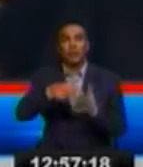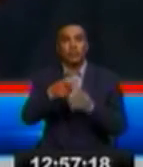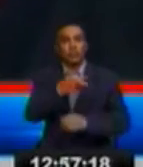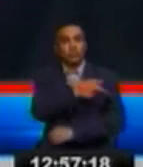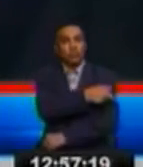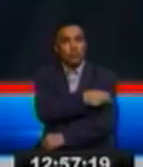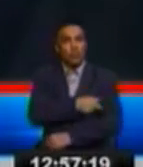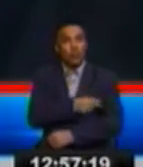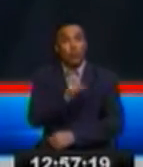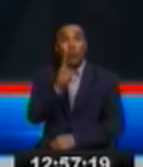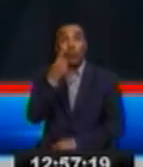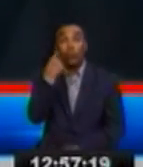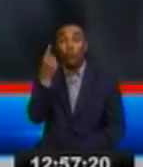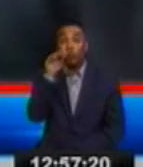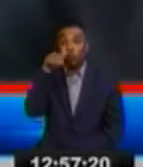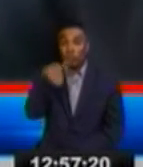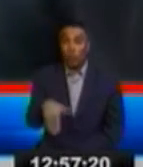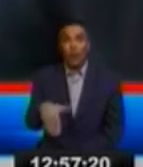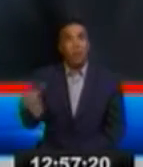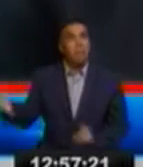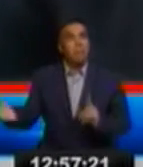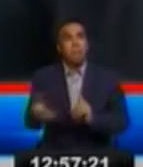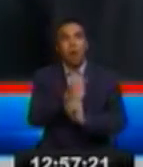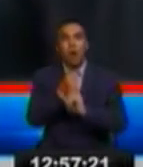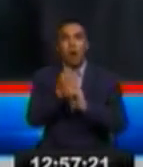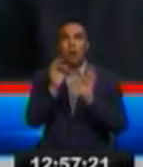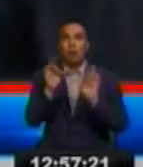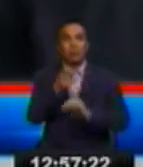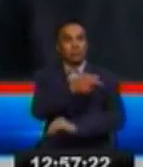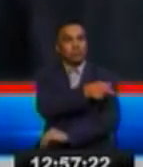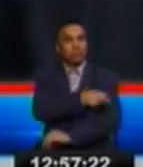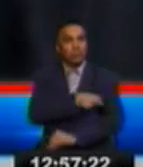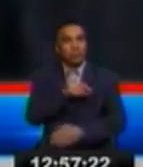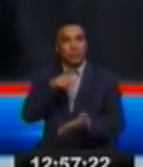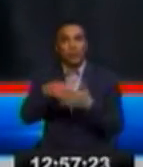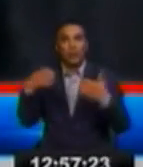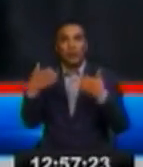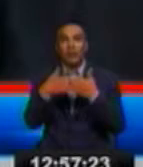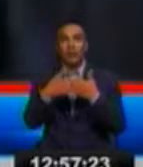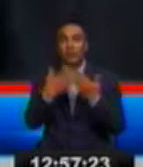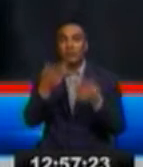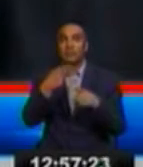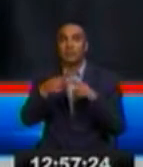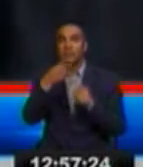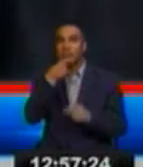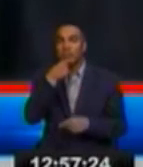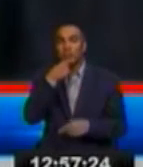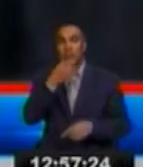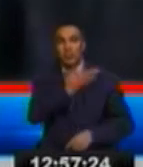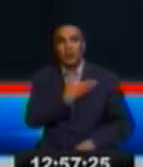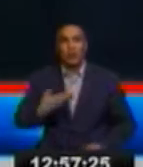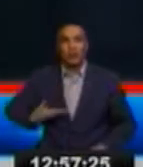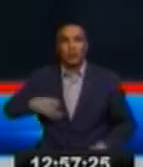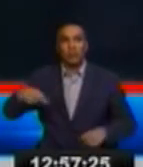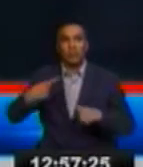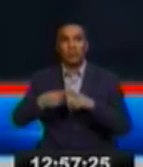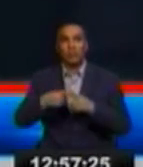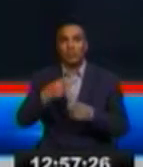el único sudamericano que ha alcanzado lucir ese brazalete en el equipo inglés. El jefe de Estado, durante